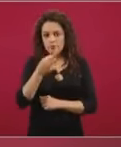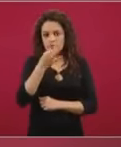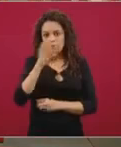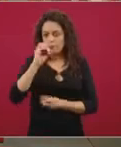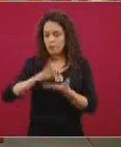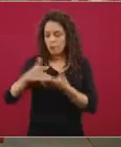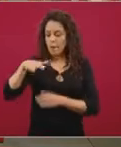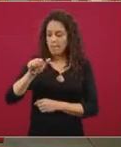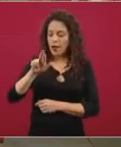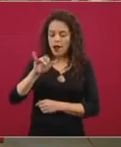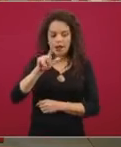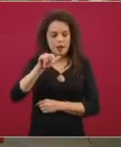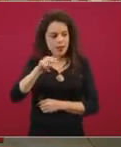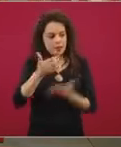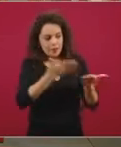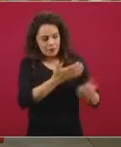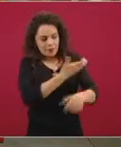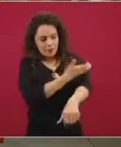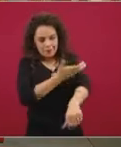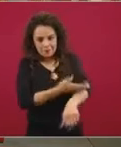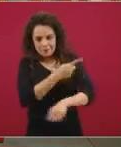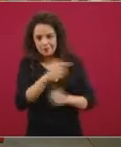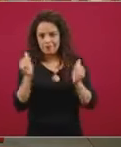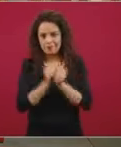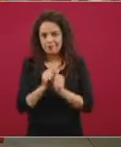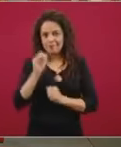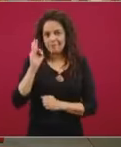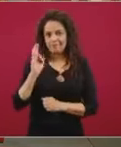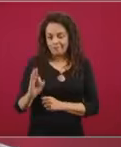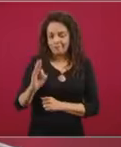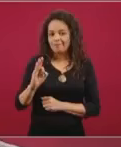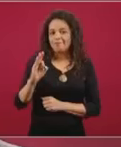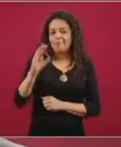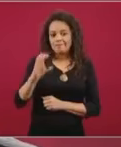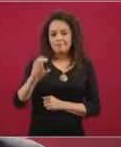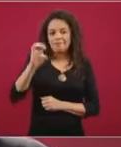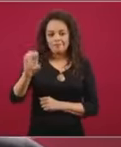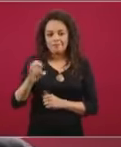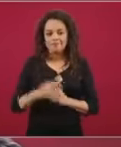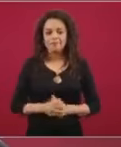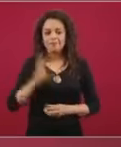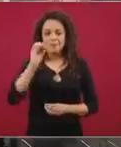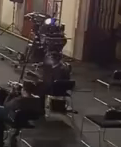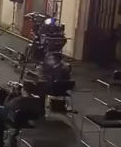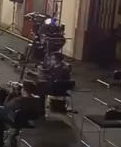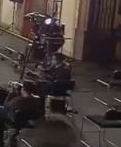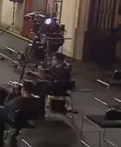Marilina por acompañarnos a nombre del Fondo de Cultura Económica. Muchas gracias.